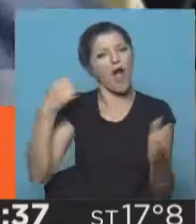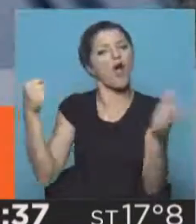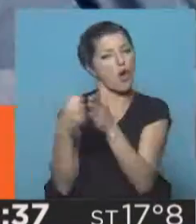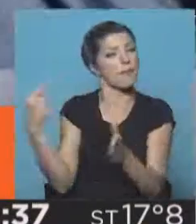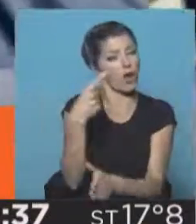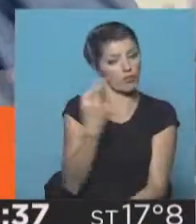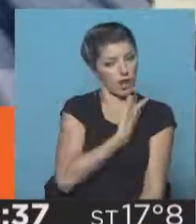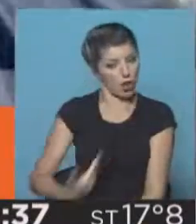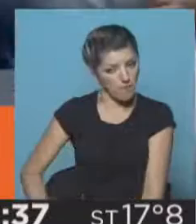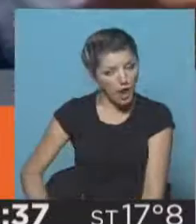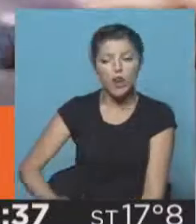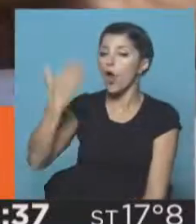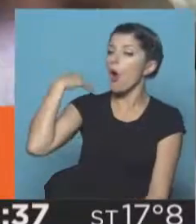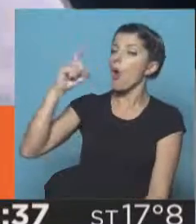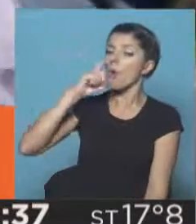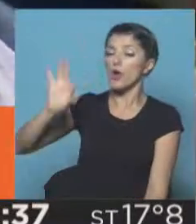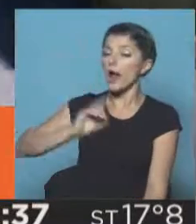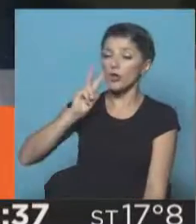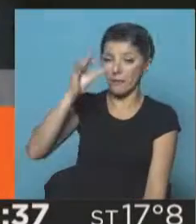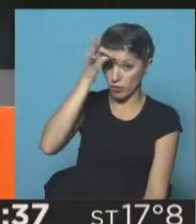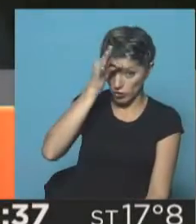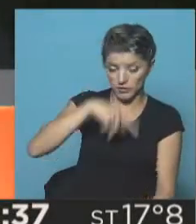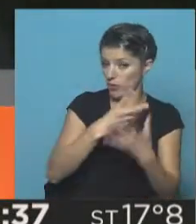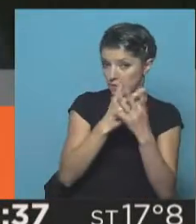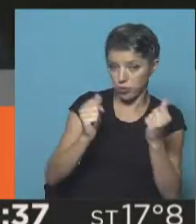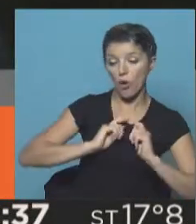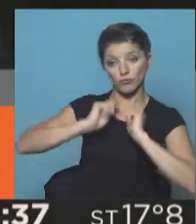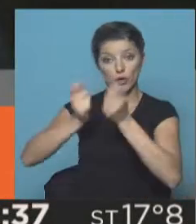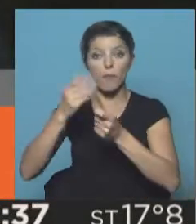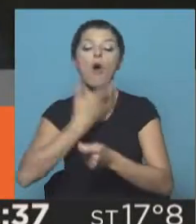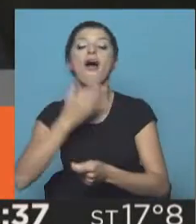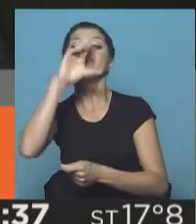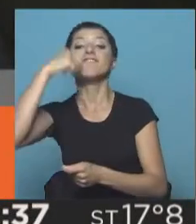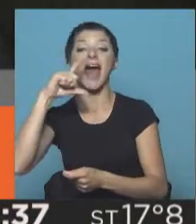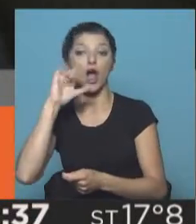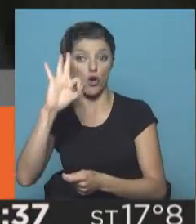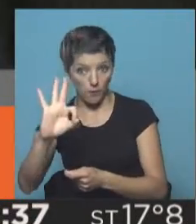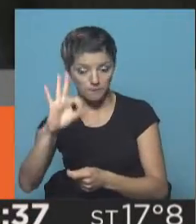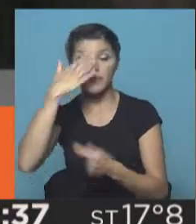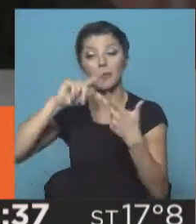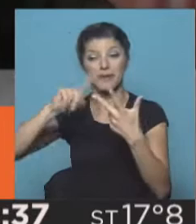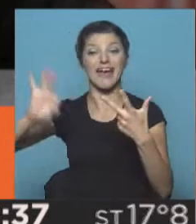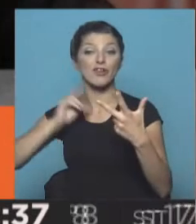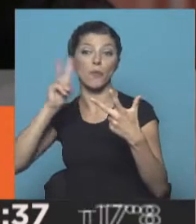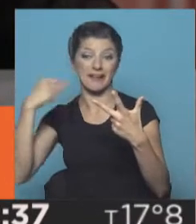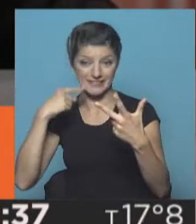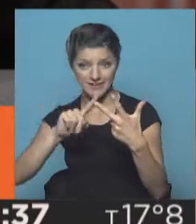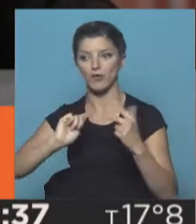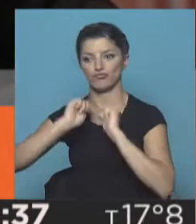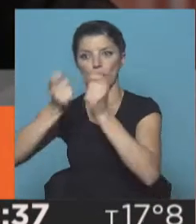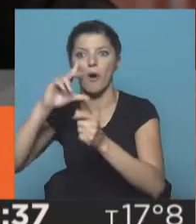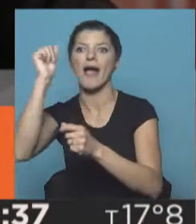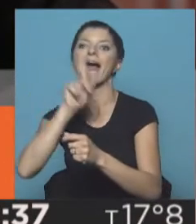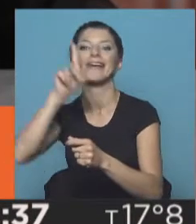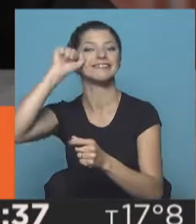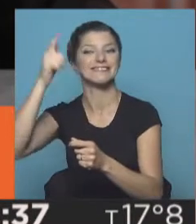institucional en junio de 2012, dio lugar a la llegada del liberal Federico Franco, a quien sucedió en 2013 el empresario Horacio Cartés,